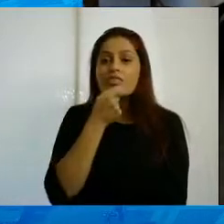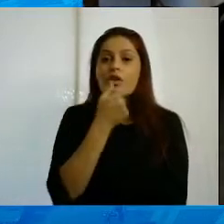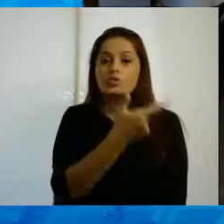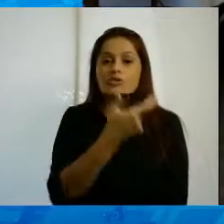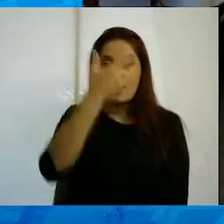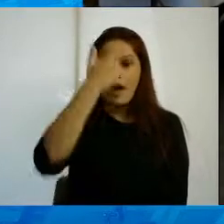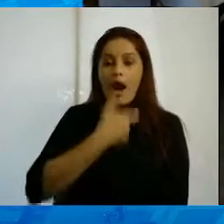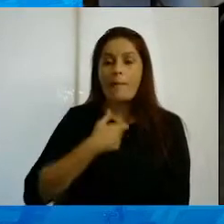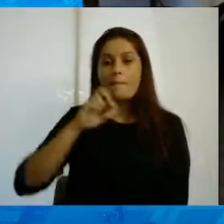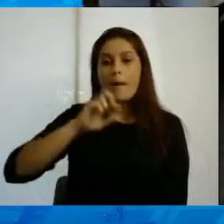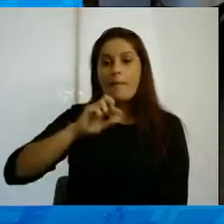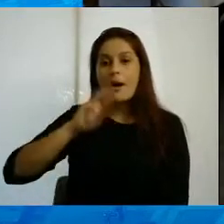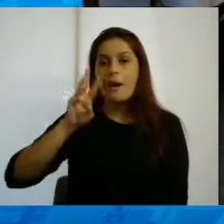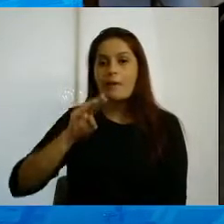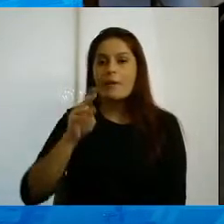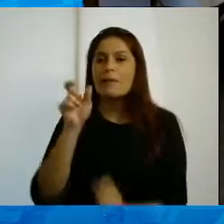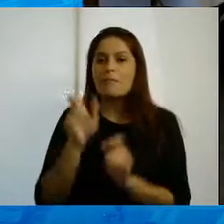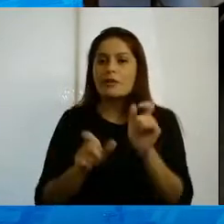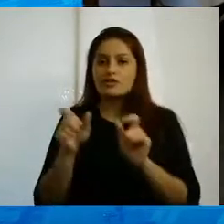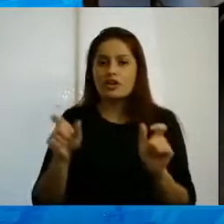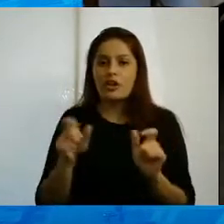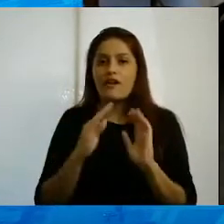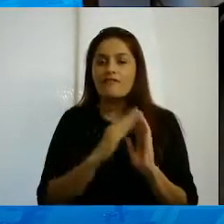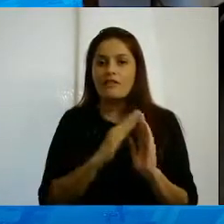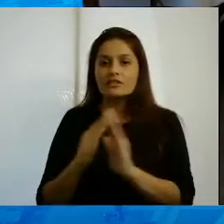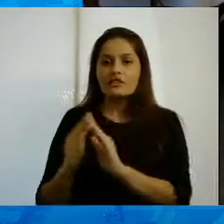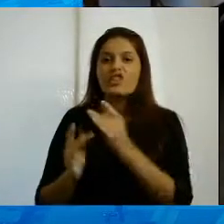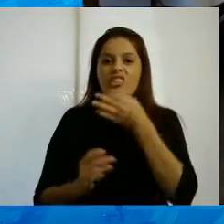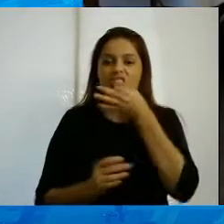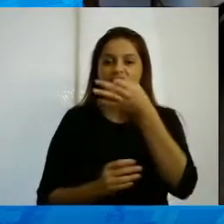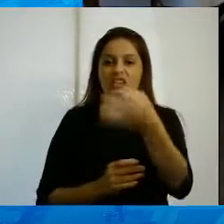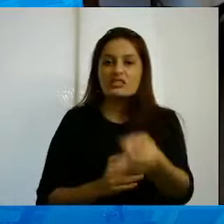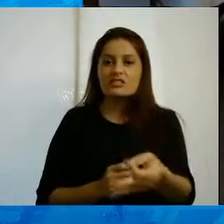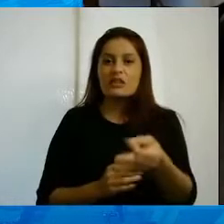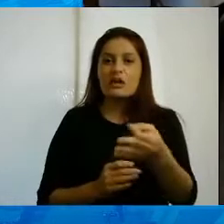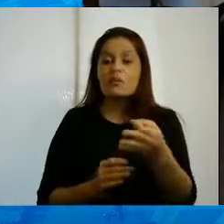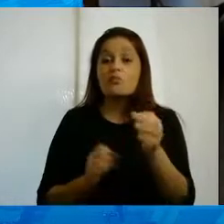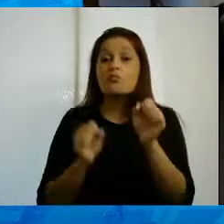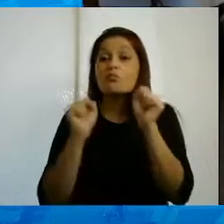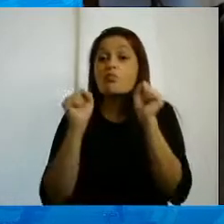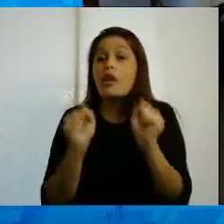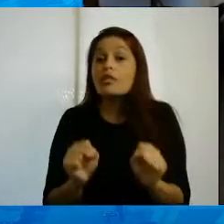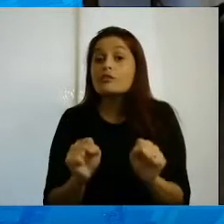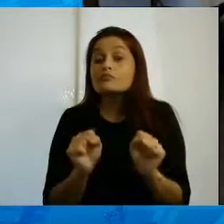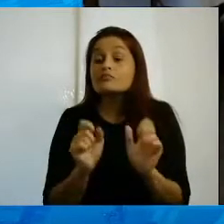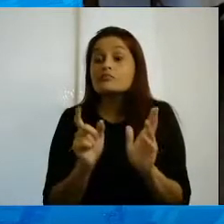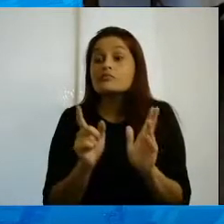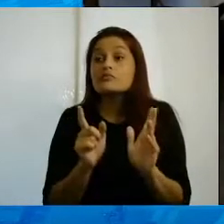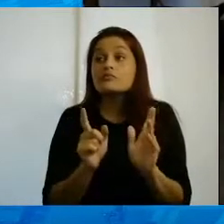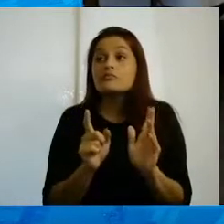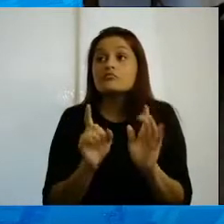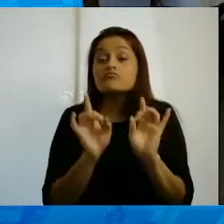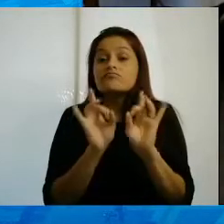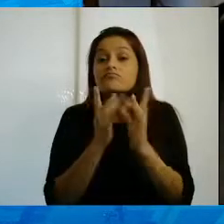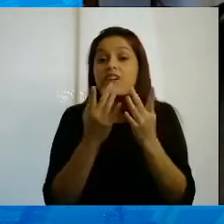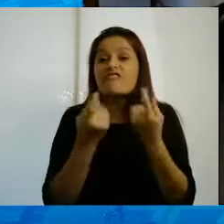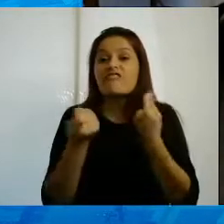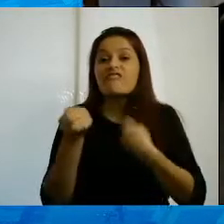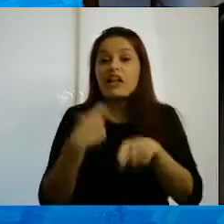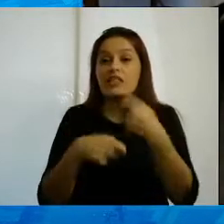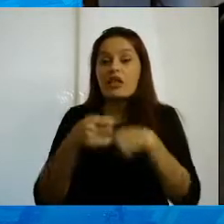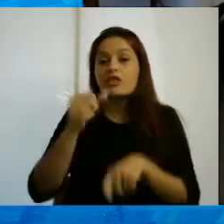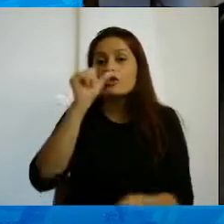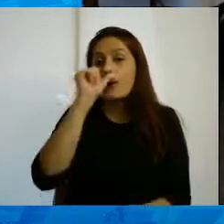apoderados y personas en general, vecinos, que hacen mención a posibles o eventuales ventas de